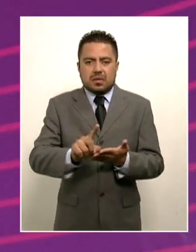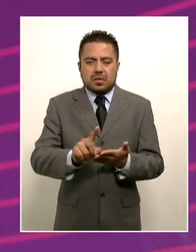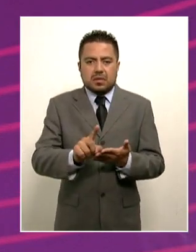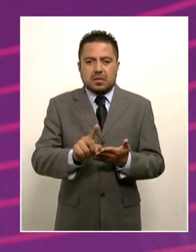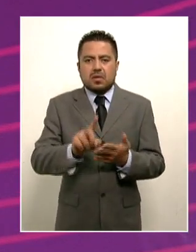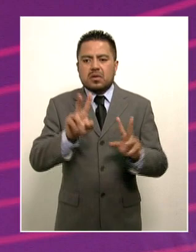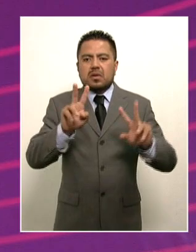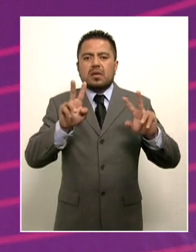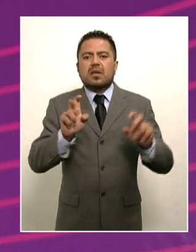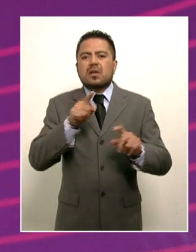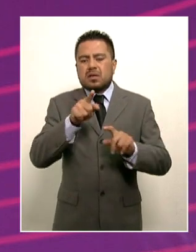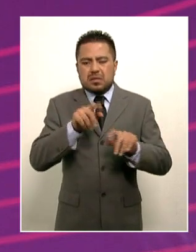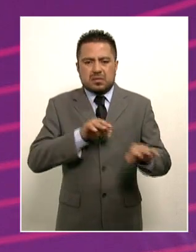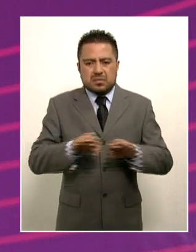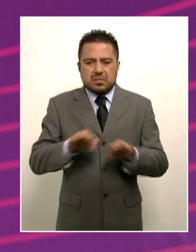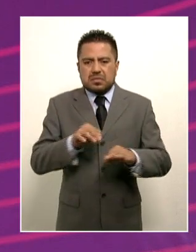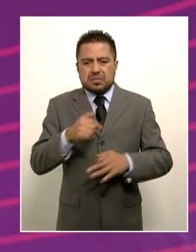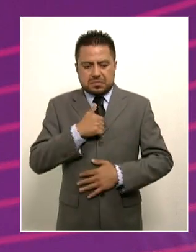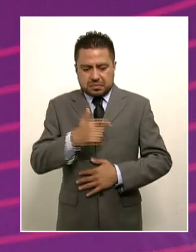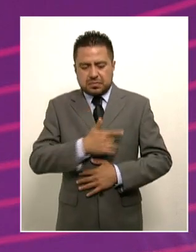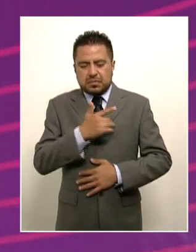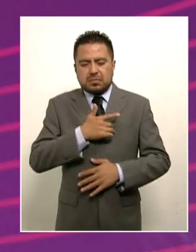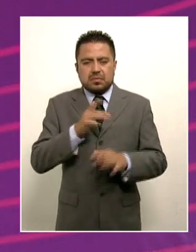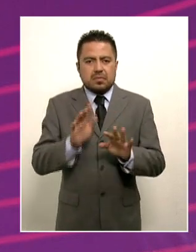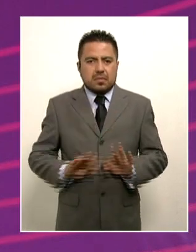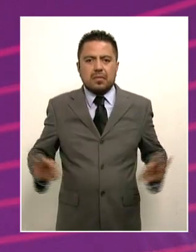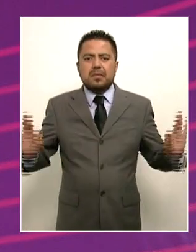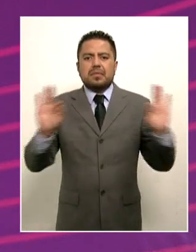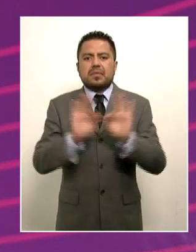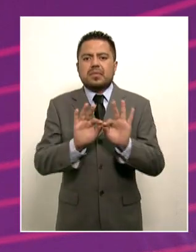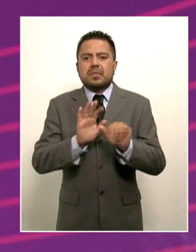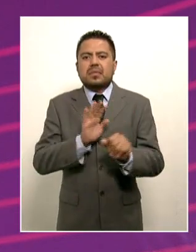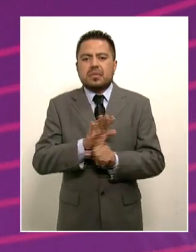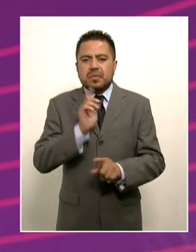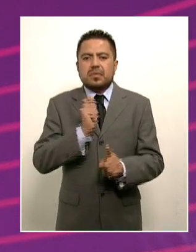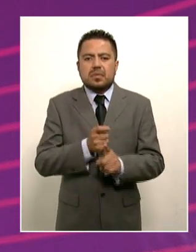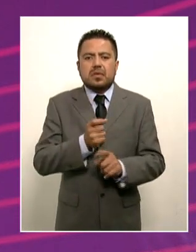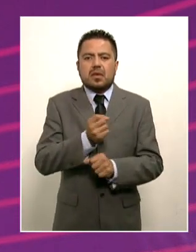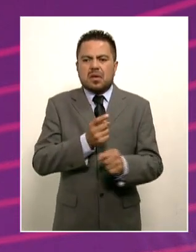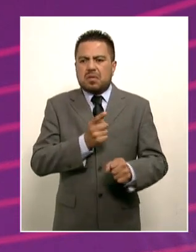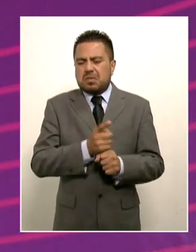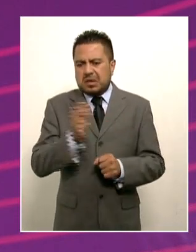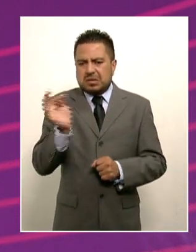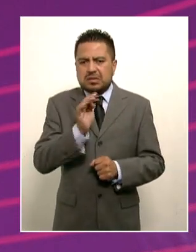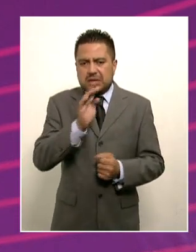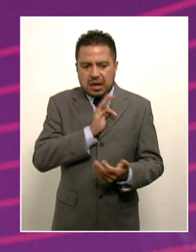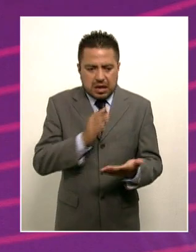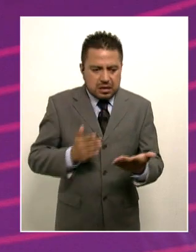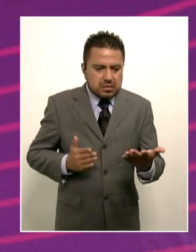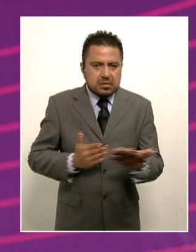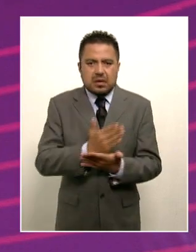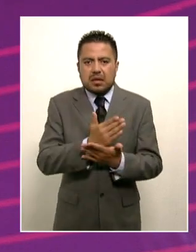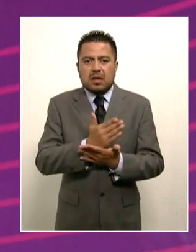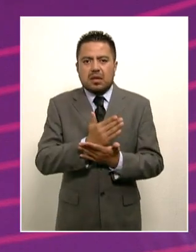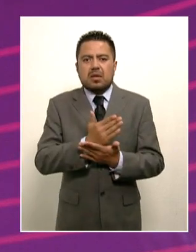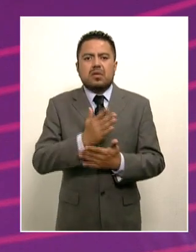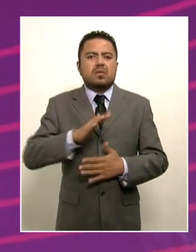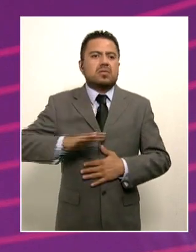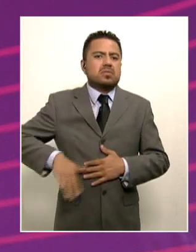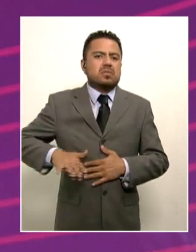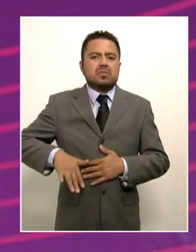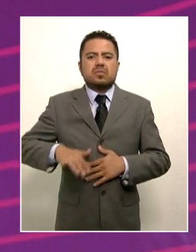Y un tema que tú has trabajado y que me parece fundamental es la posibilidad de acceder, cuando menos, a